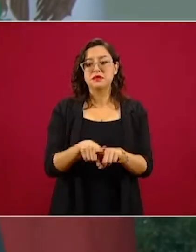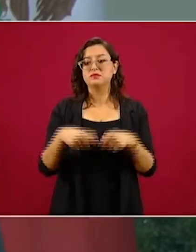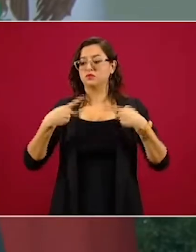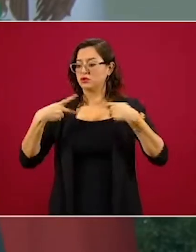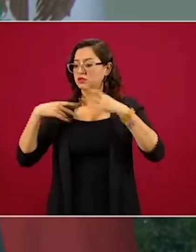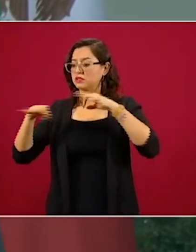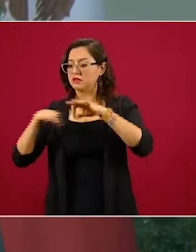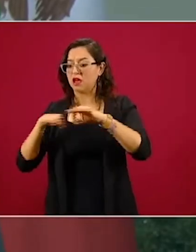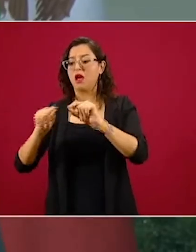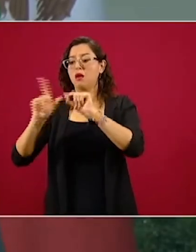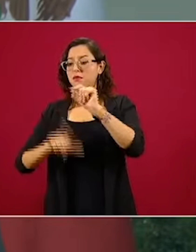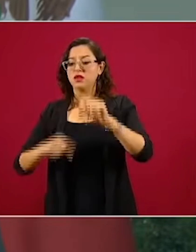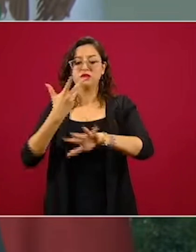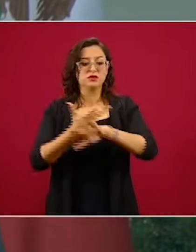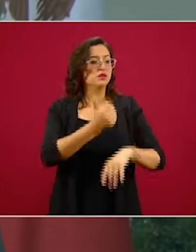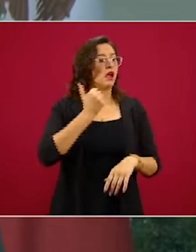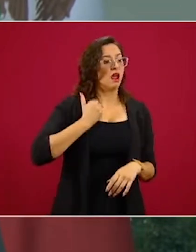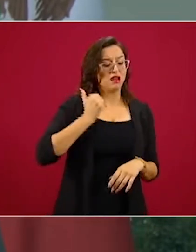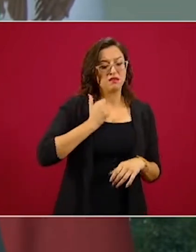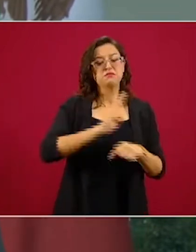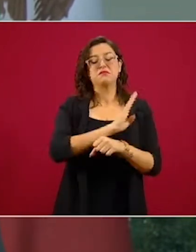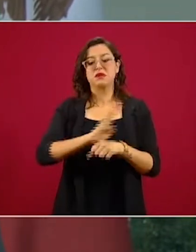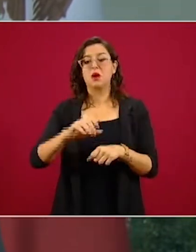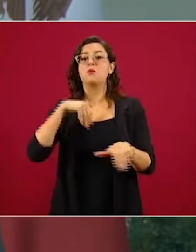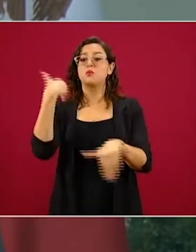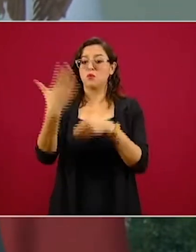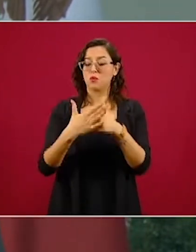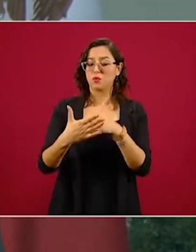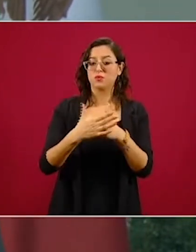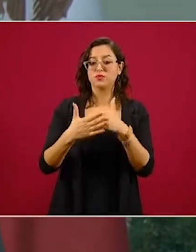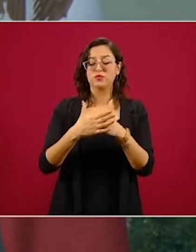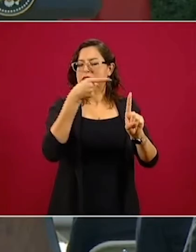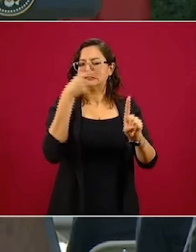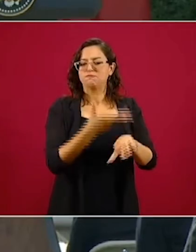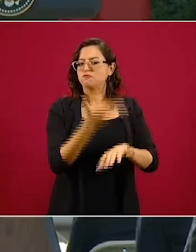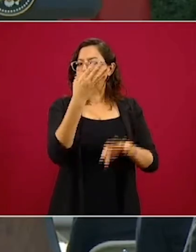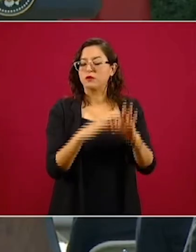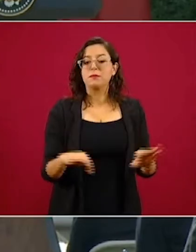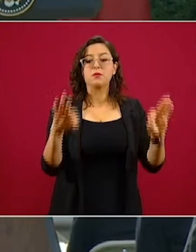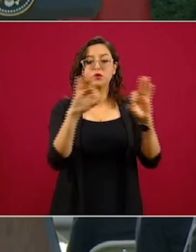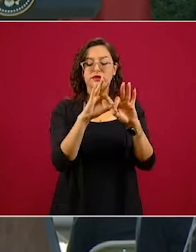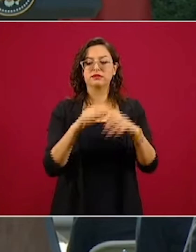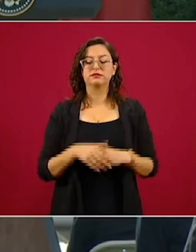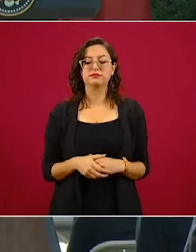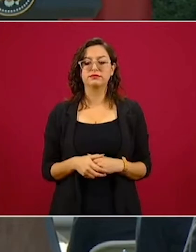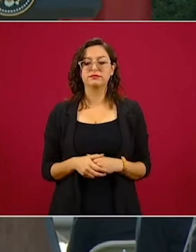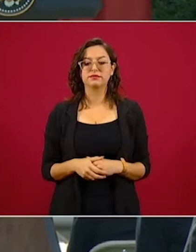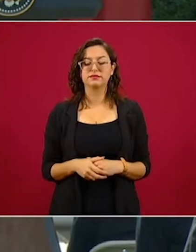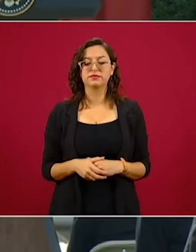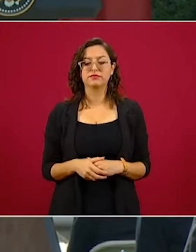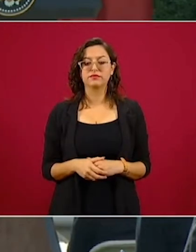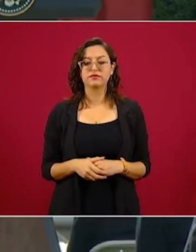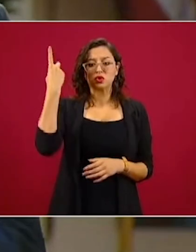Centroamericanos pero meses después al acudir a una reunión bilateral con Donald Trump López Obrador decidió mandar